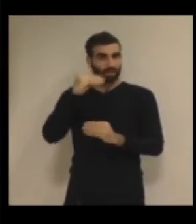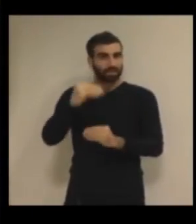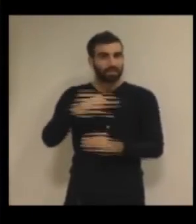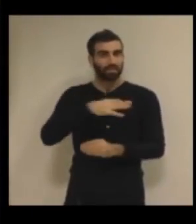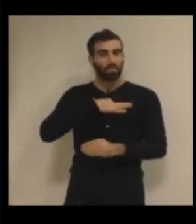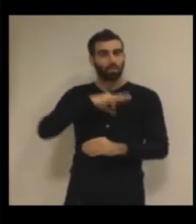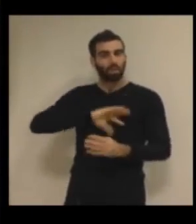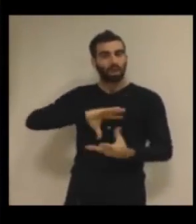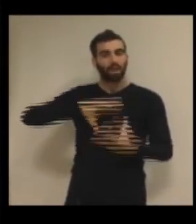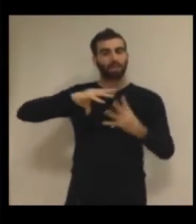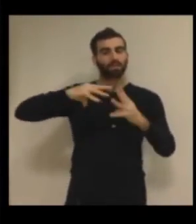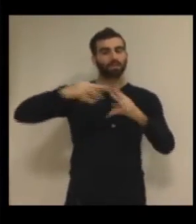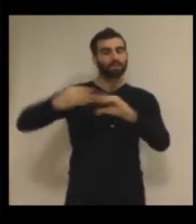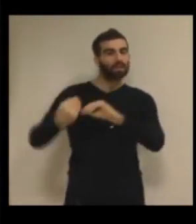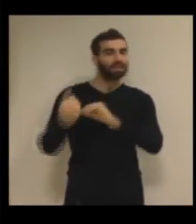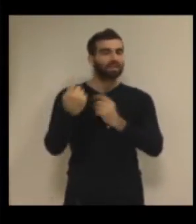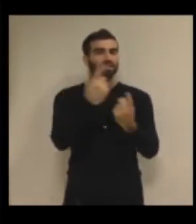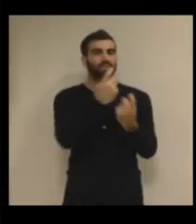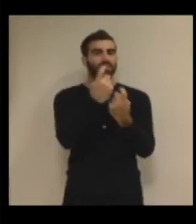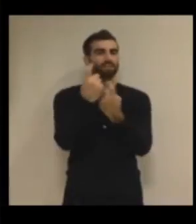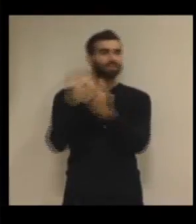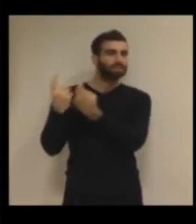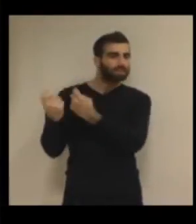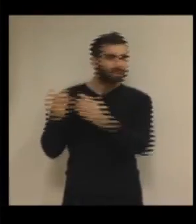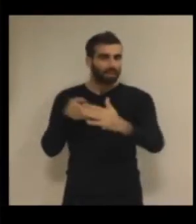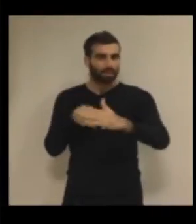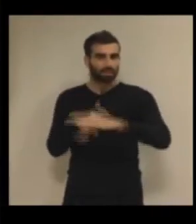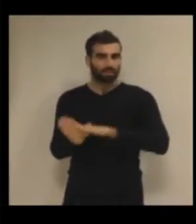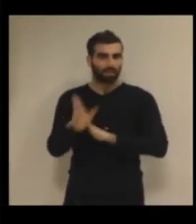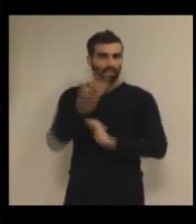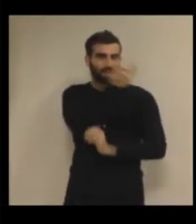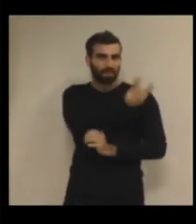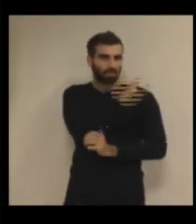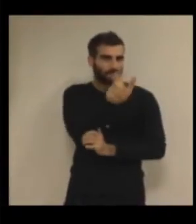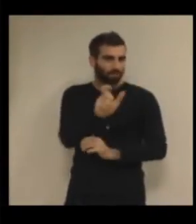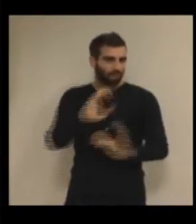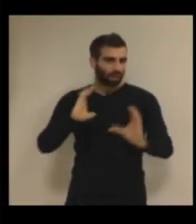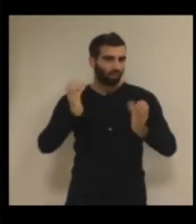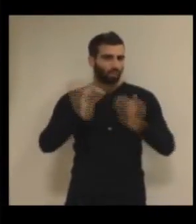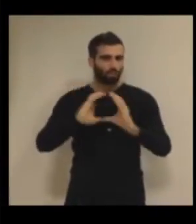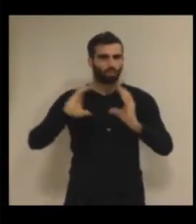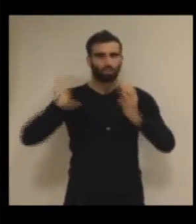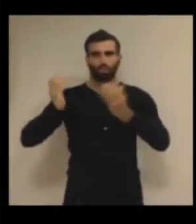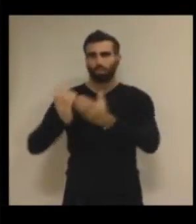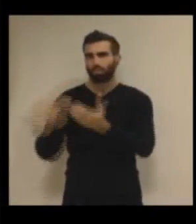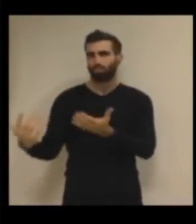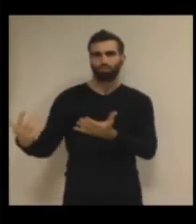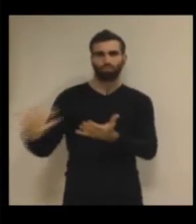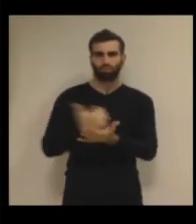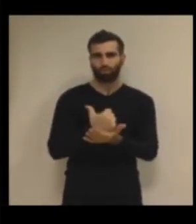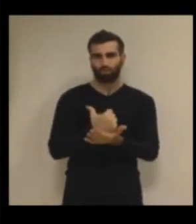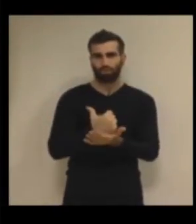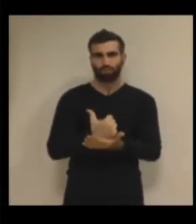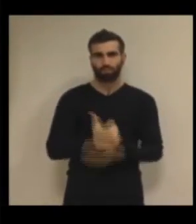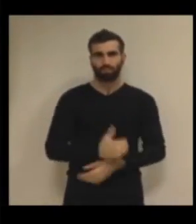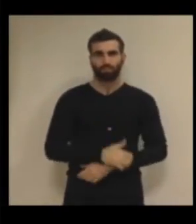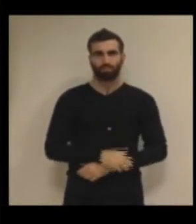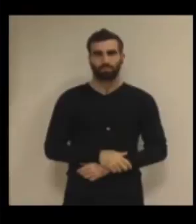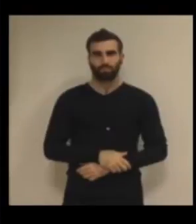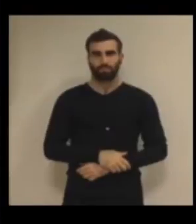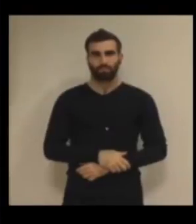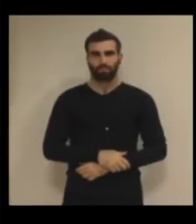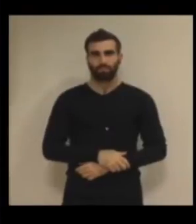por sí solo a las diferentes necesidades de accesibilidad de todos los colectivos, ¿no? Y entonces,